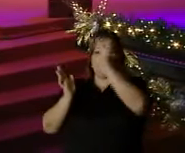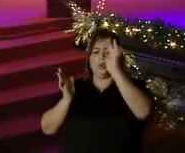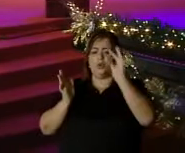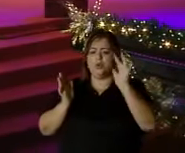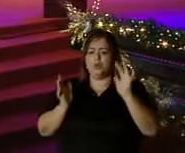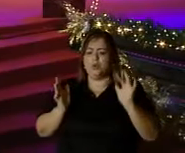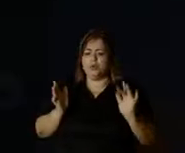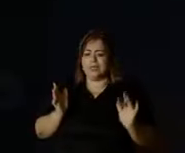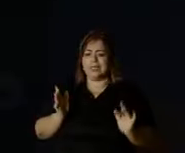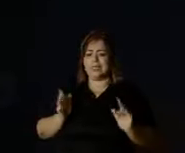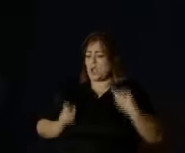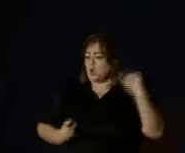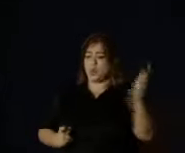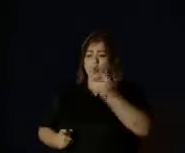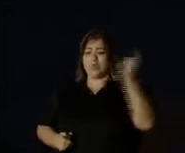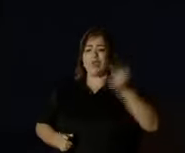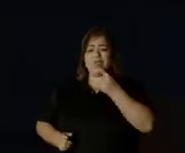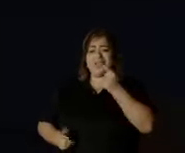se escriba